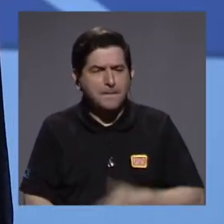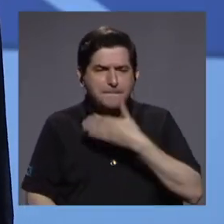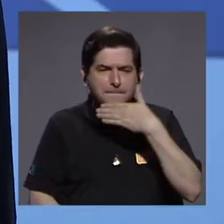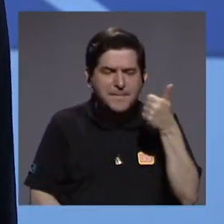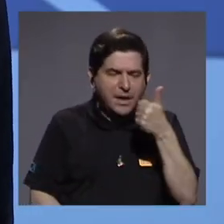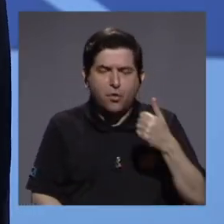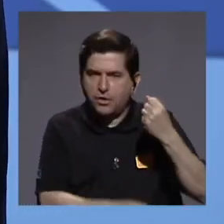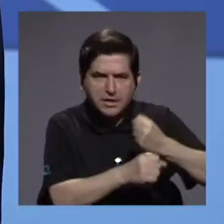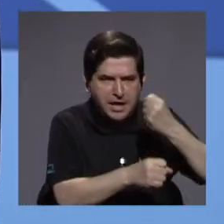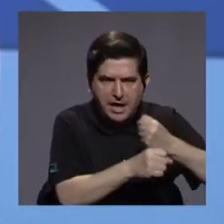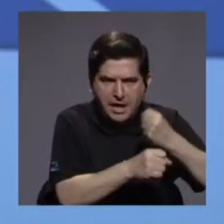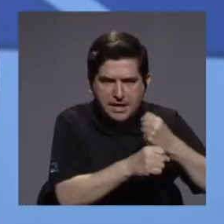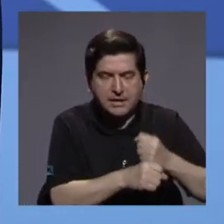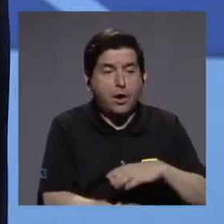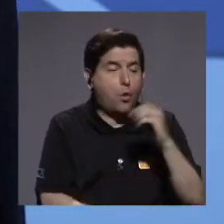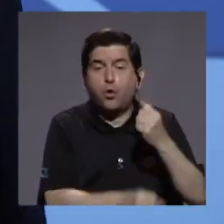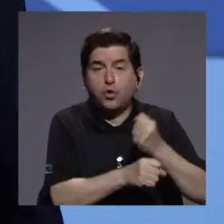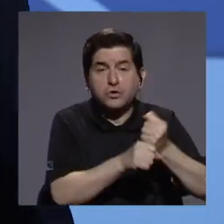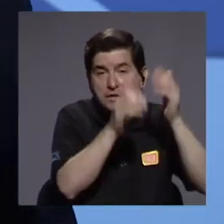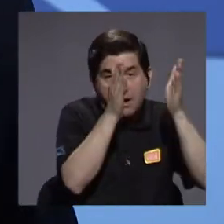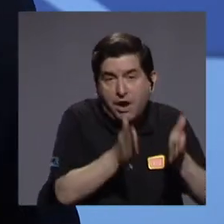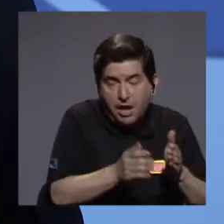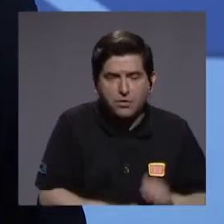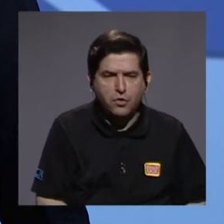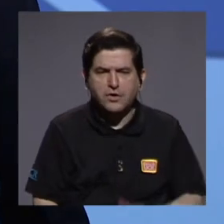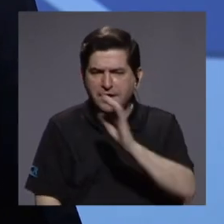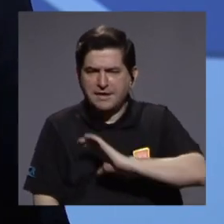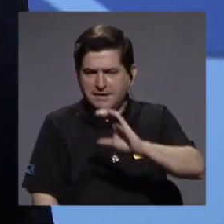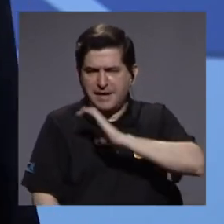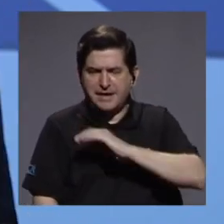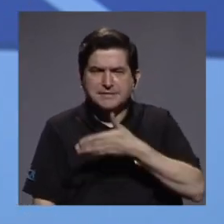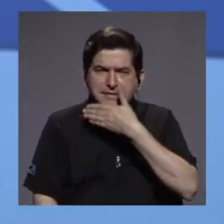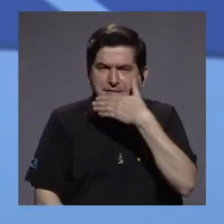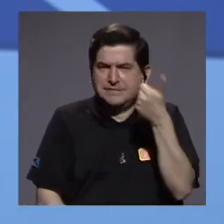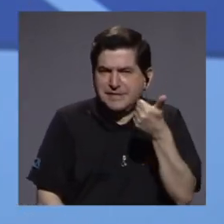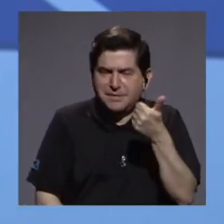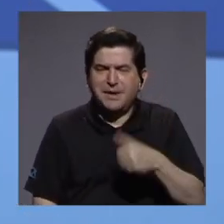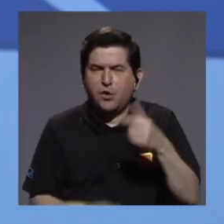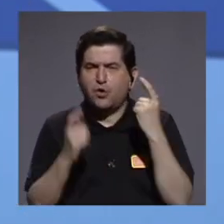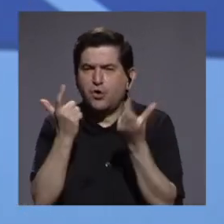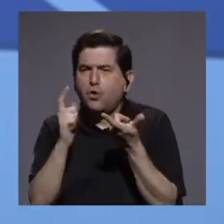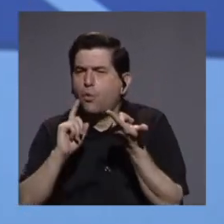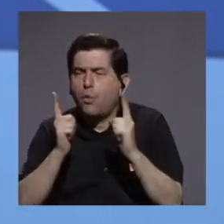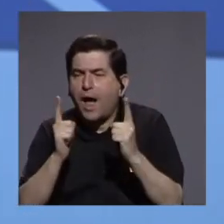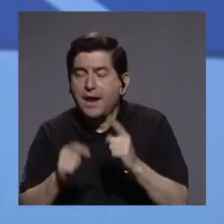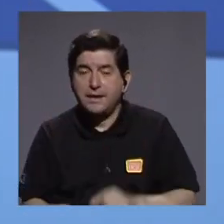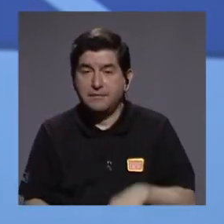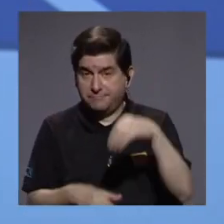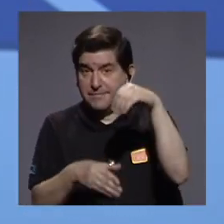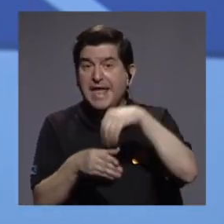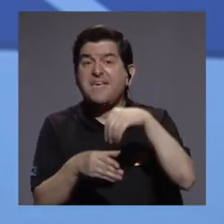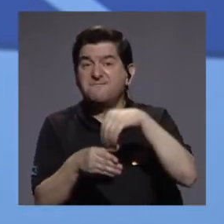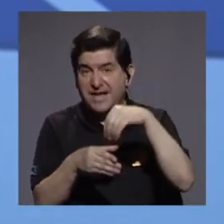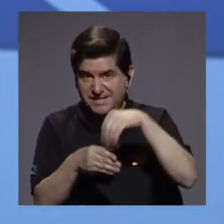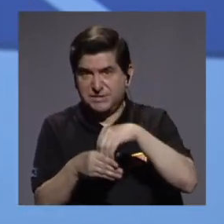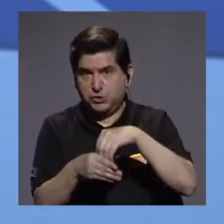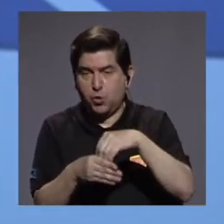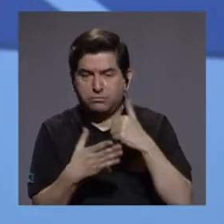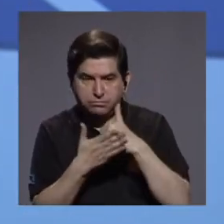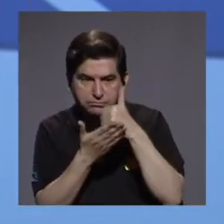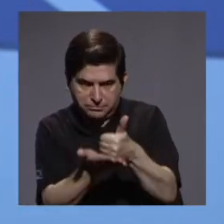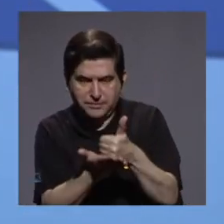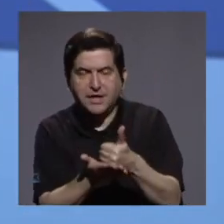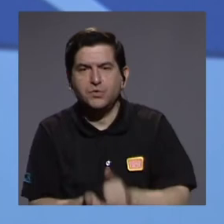de trabajo o trabajadores qué aspectos debo mejorar en términos de capital o inversión qué es lo que construye el